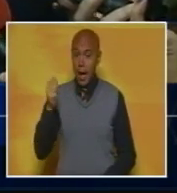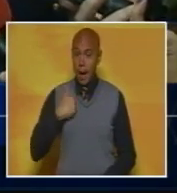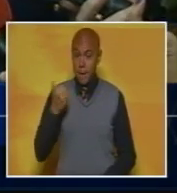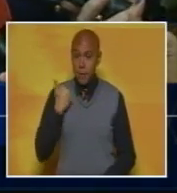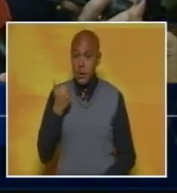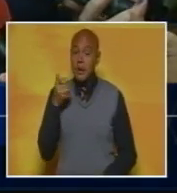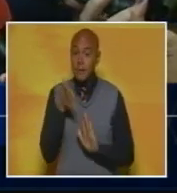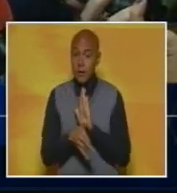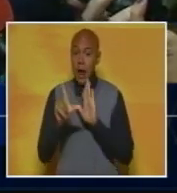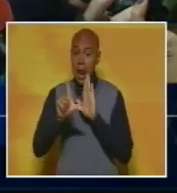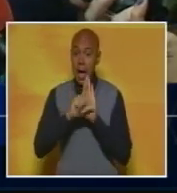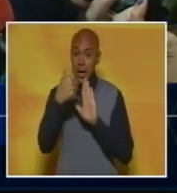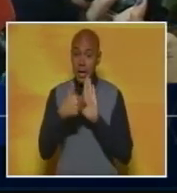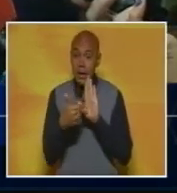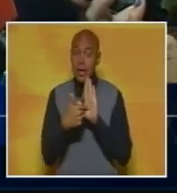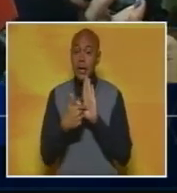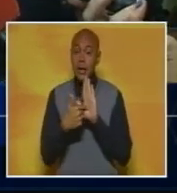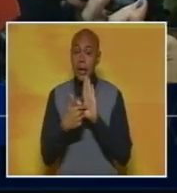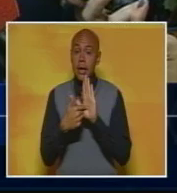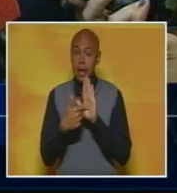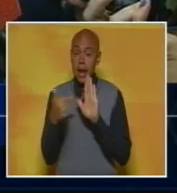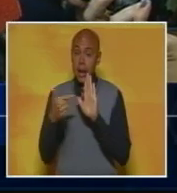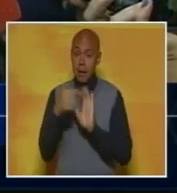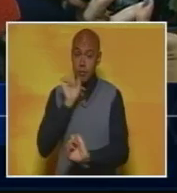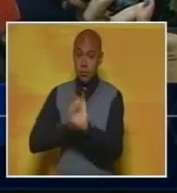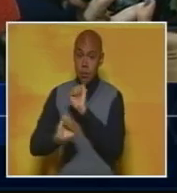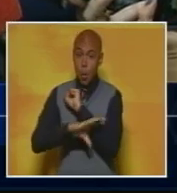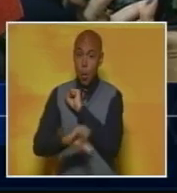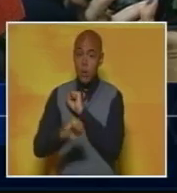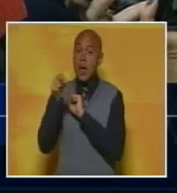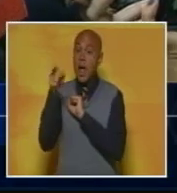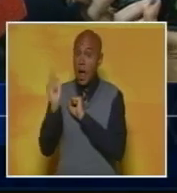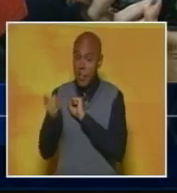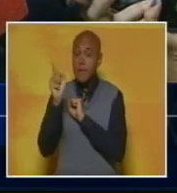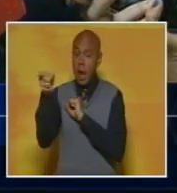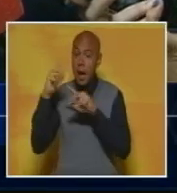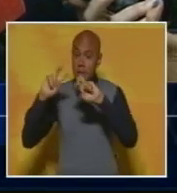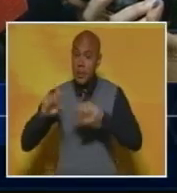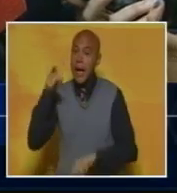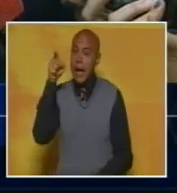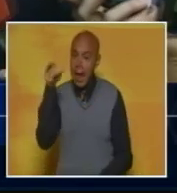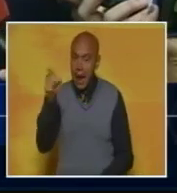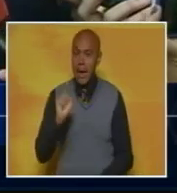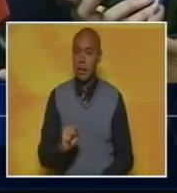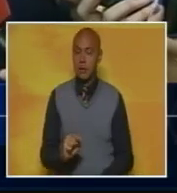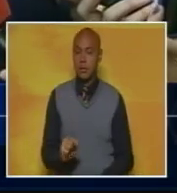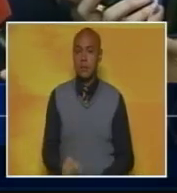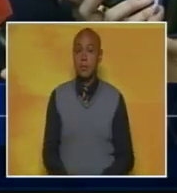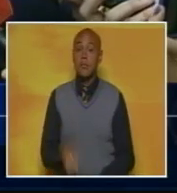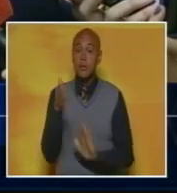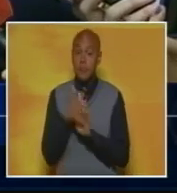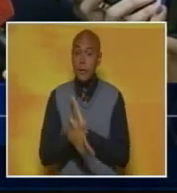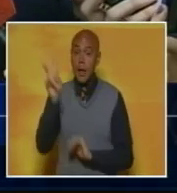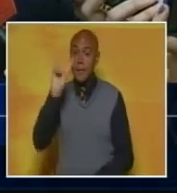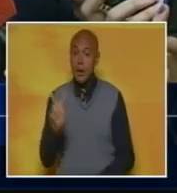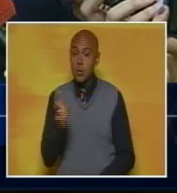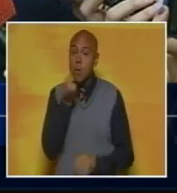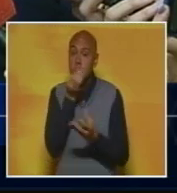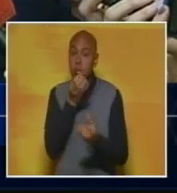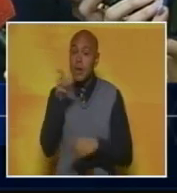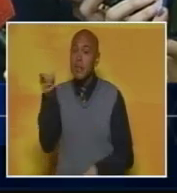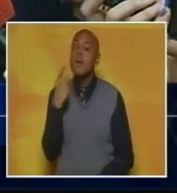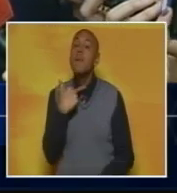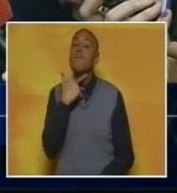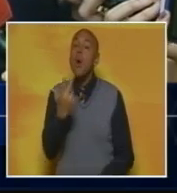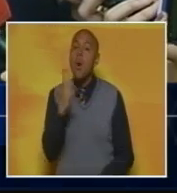Eso está previsto en la ley anticorrupción y él es el que debería estar siendo en este momento investigado y procesado. Decirle a los venezolanos que esa no es su